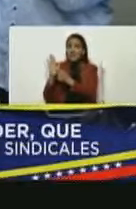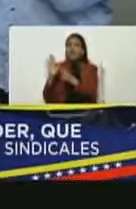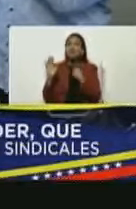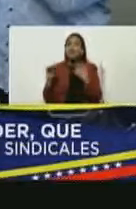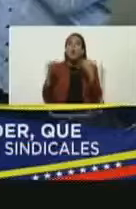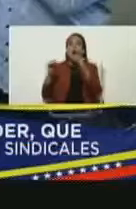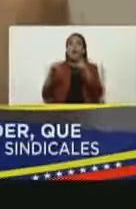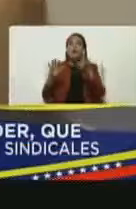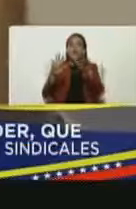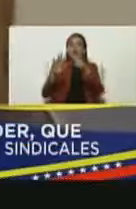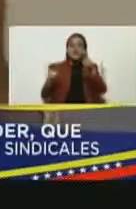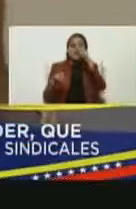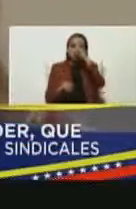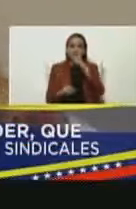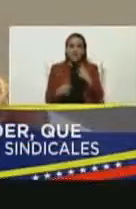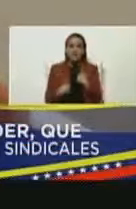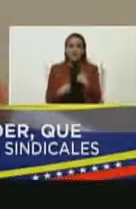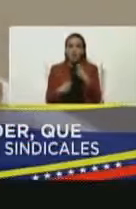16.